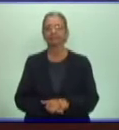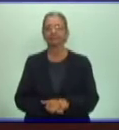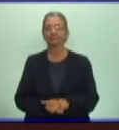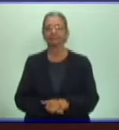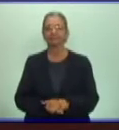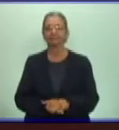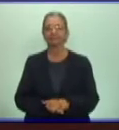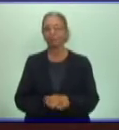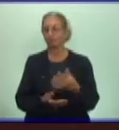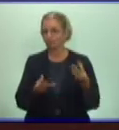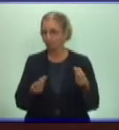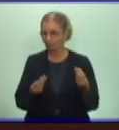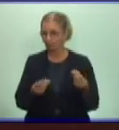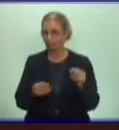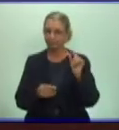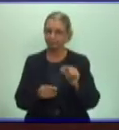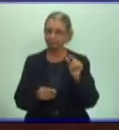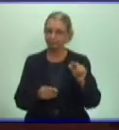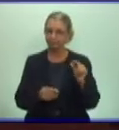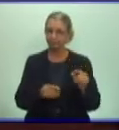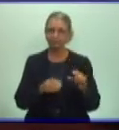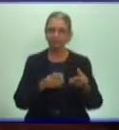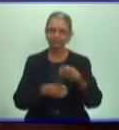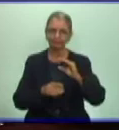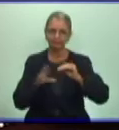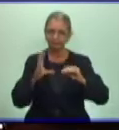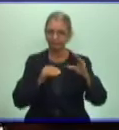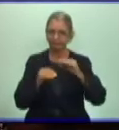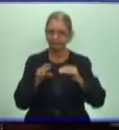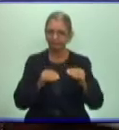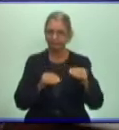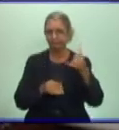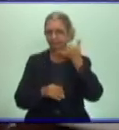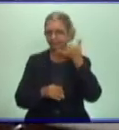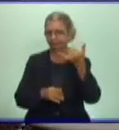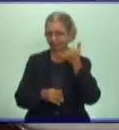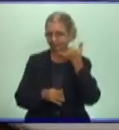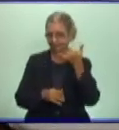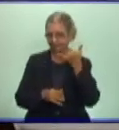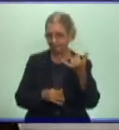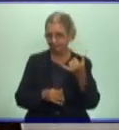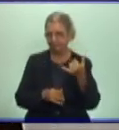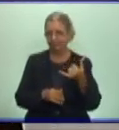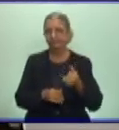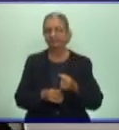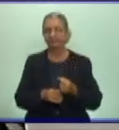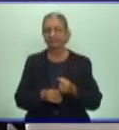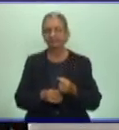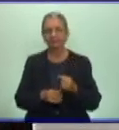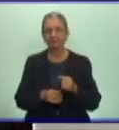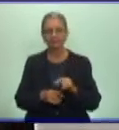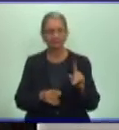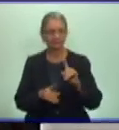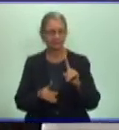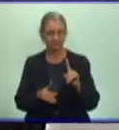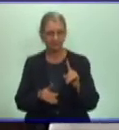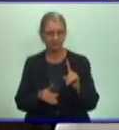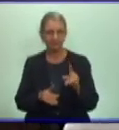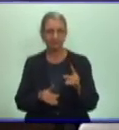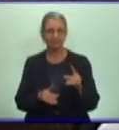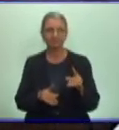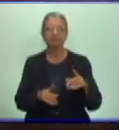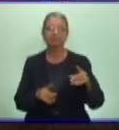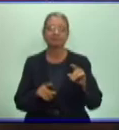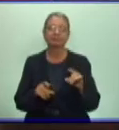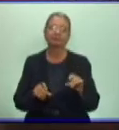Y mucha gente se ha comunicado a través de nuestro teléfono. En algún momento voy a comunicarles, si no, a través de los canales de